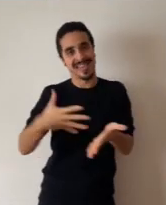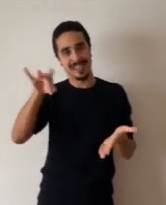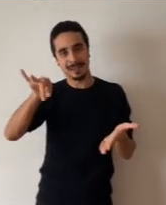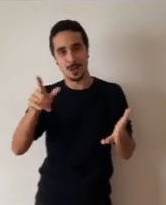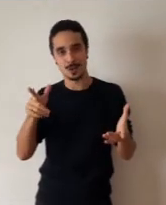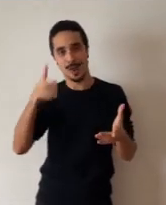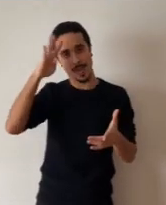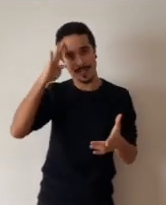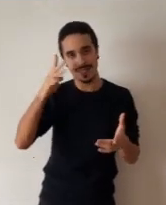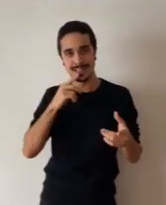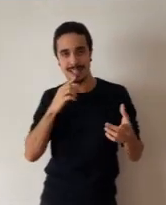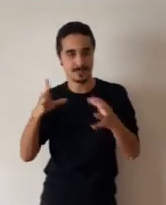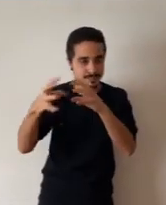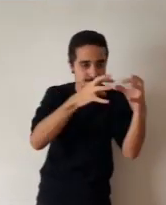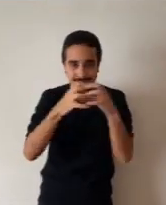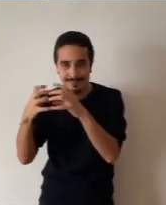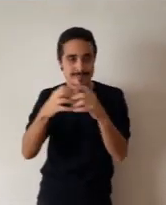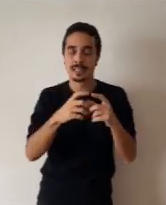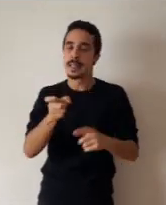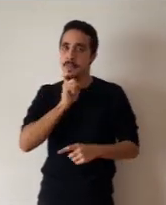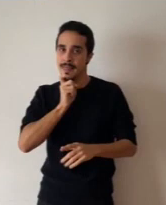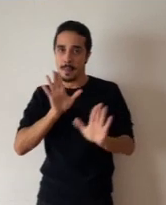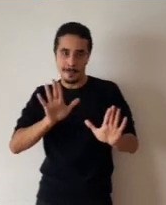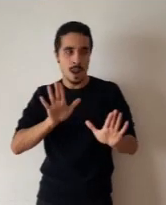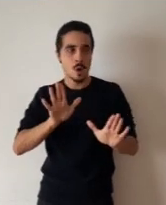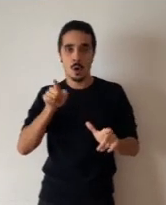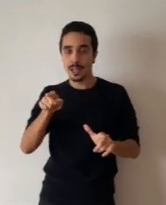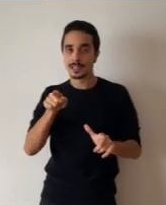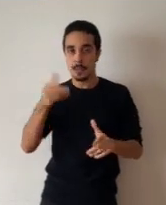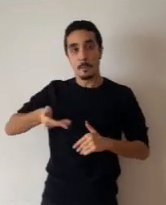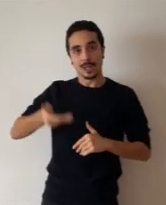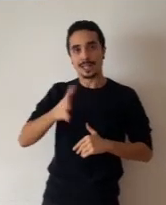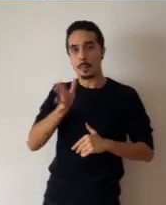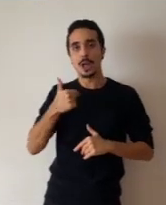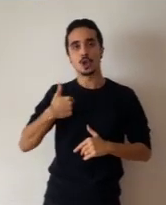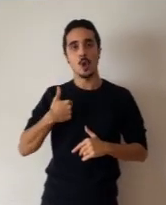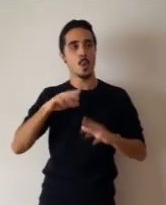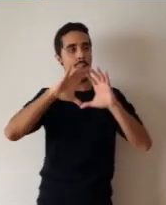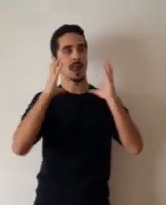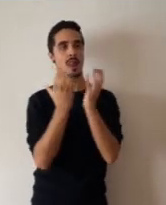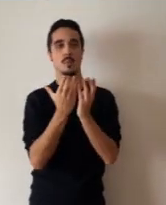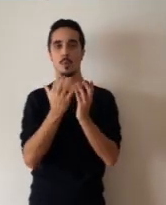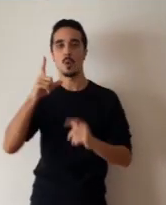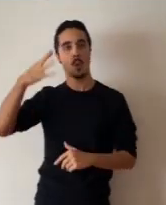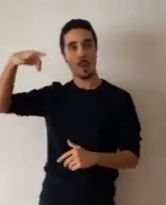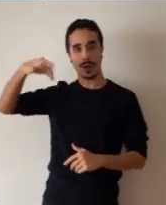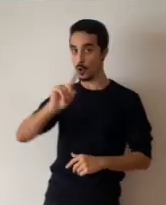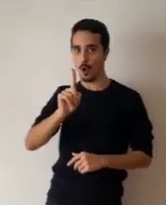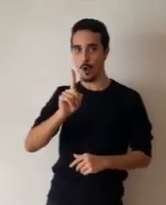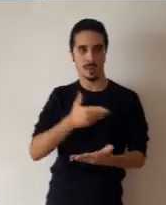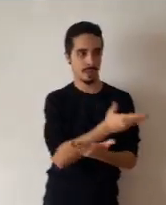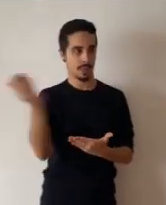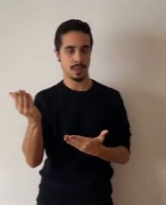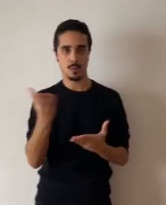otros adolescentes que vivan el mismo problema, el que les hagan ver que no son únicos en el mundo, que hay más personas